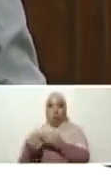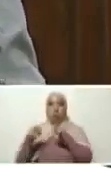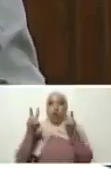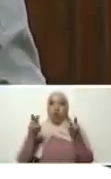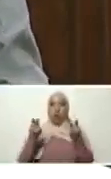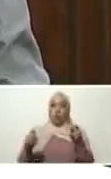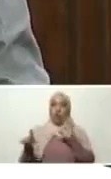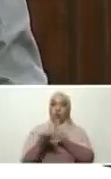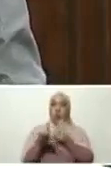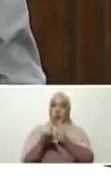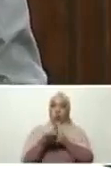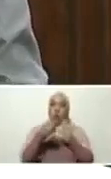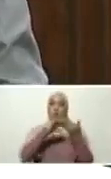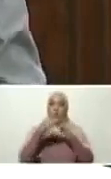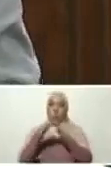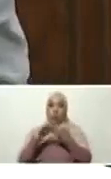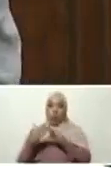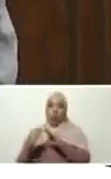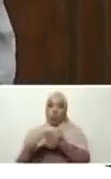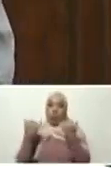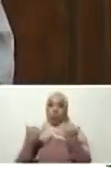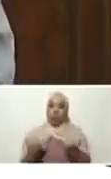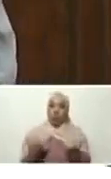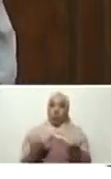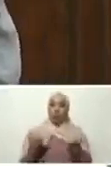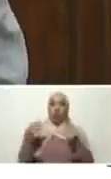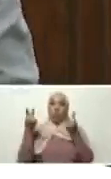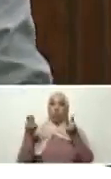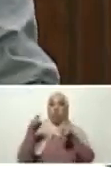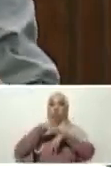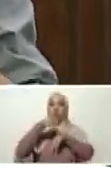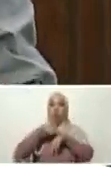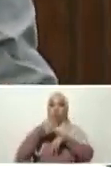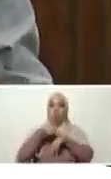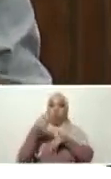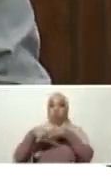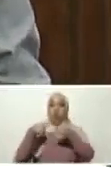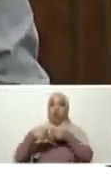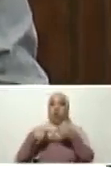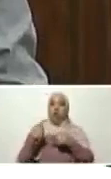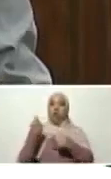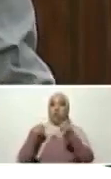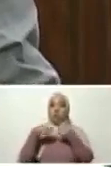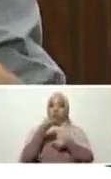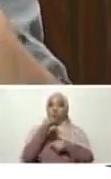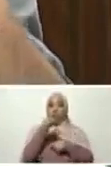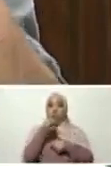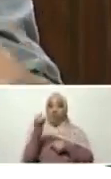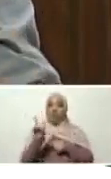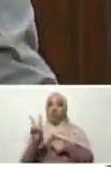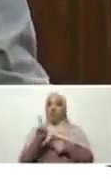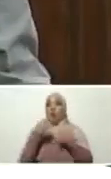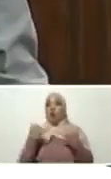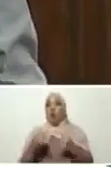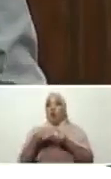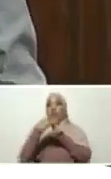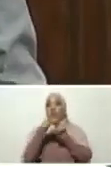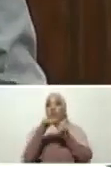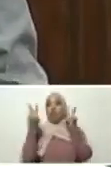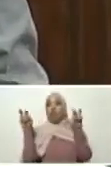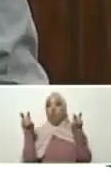leyes, esas leyes de la economía comunal, cómo adaptarla a los nuevos tiempos de la economía venezolana